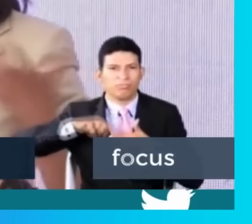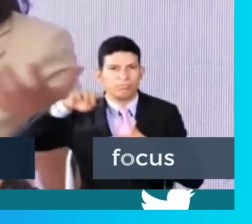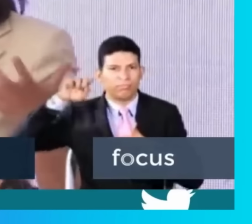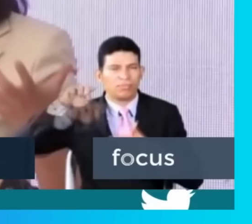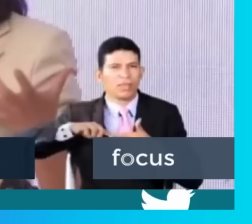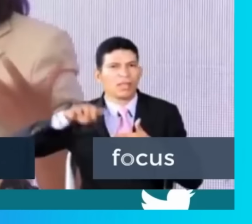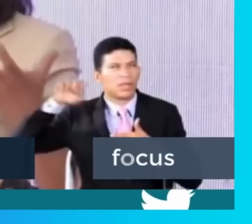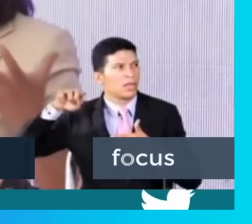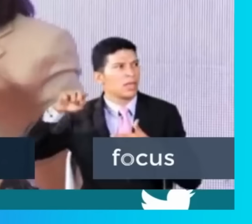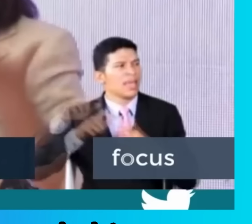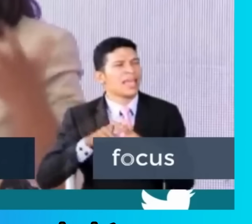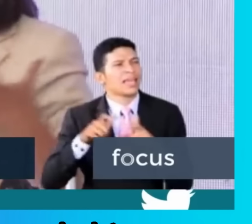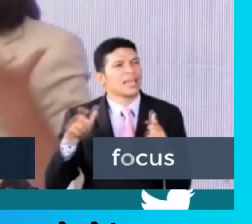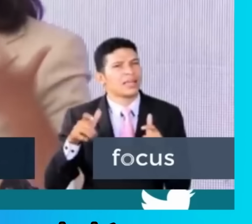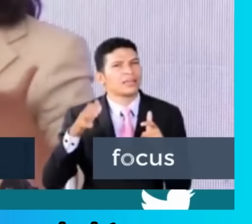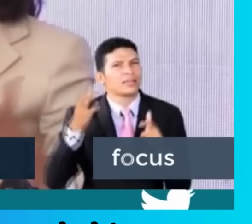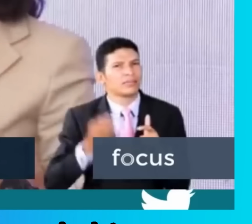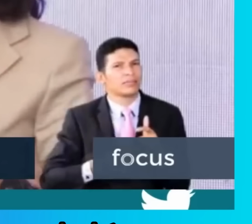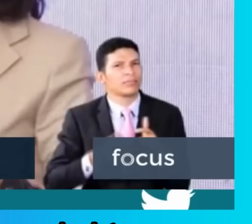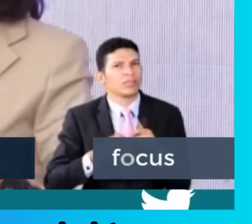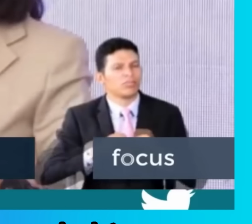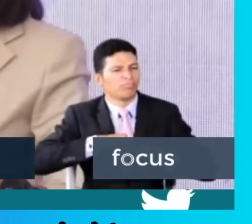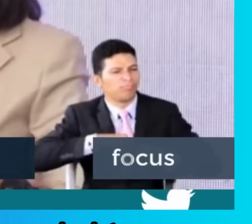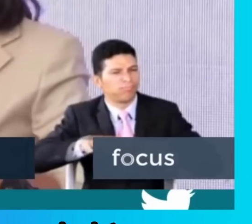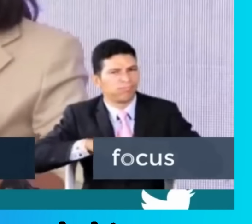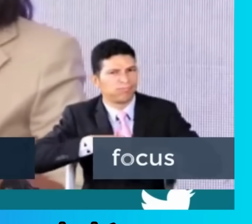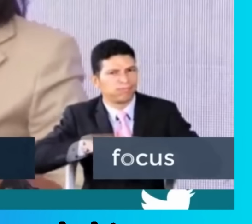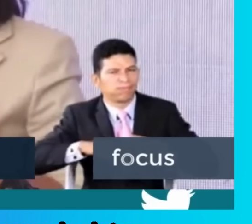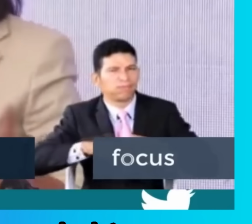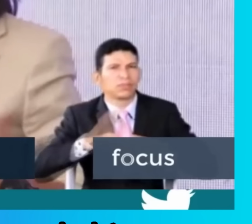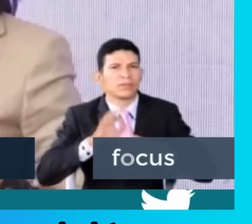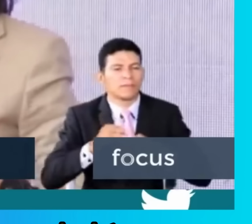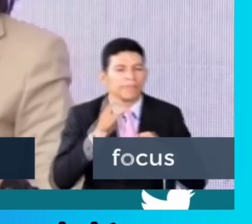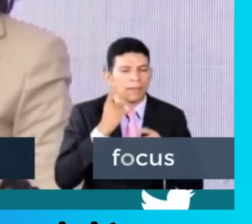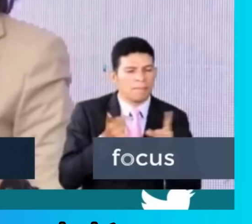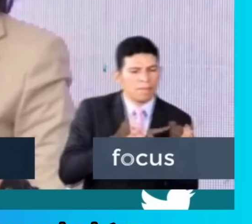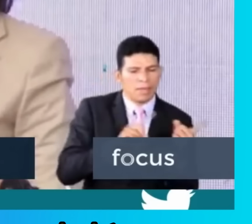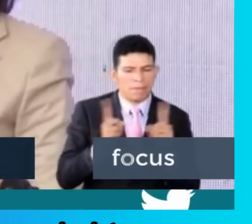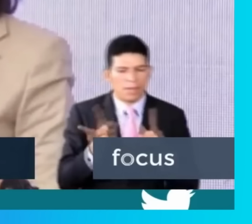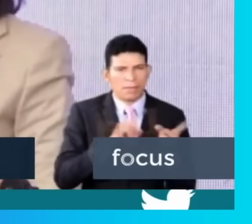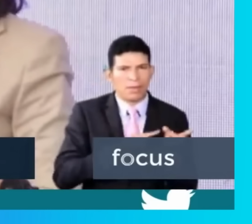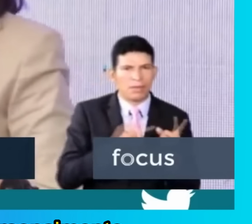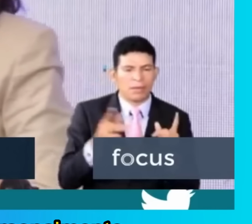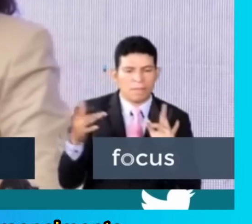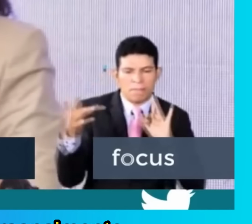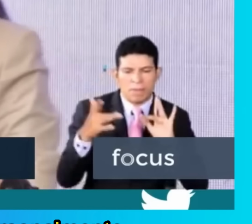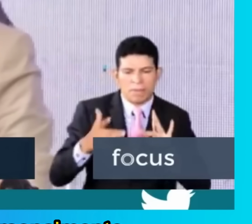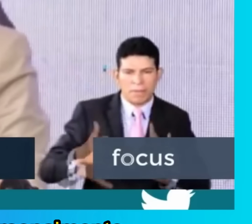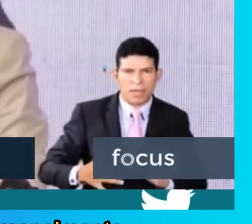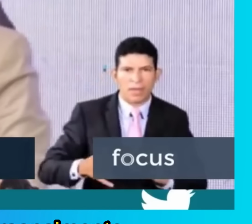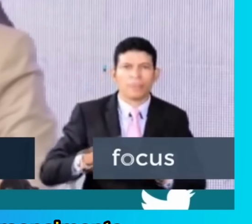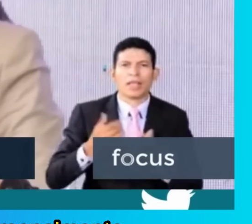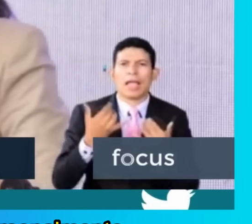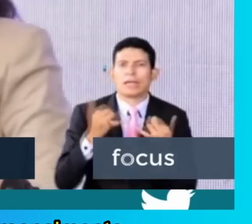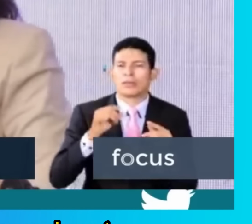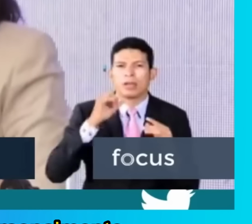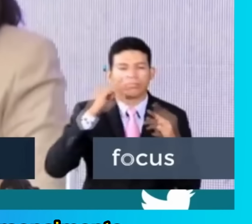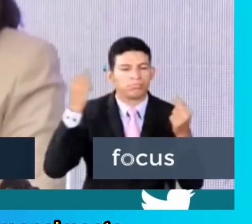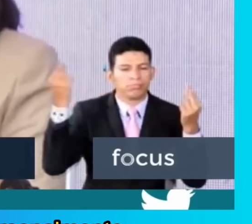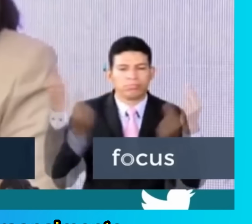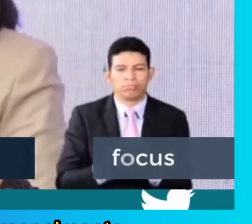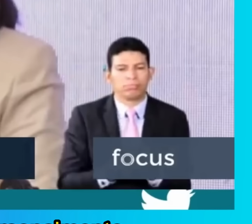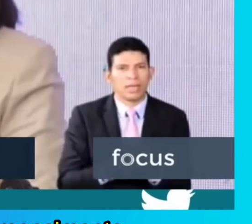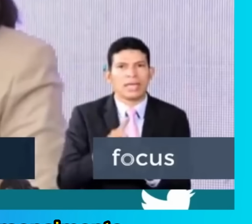una gran, digamos, motor de contrastación de todas las bases de datos. Y llegamos a